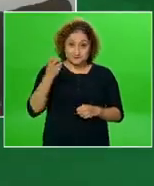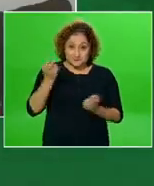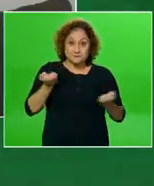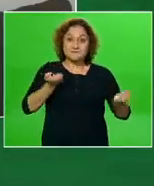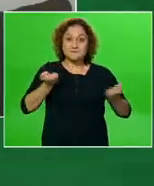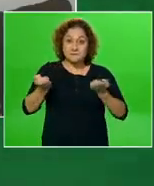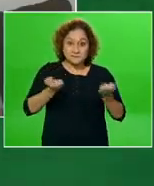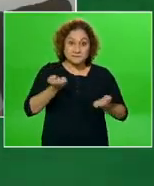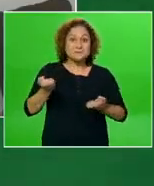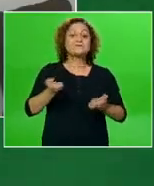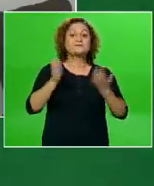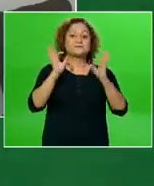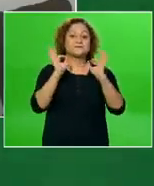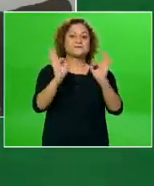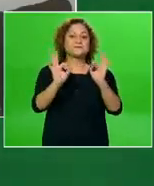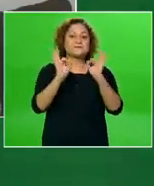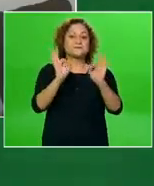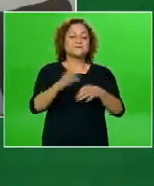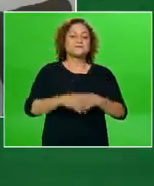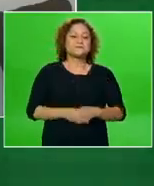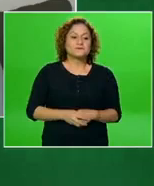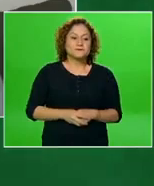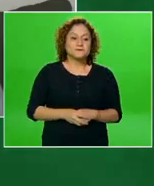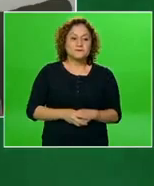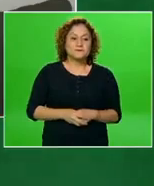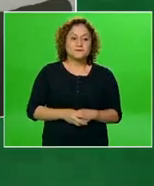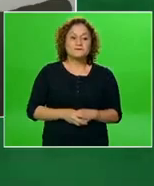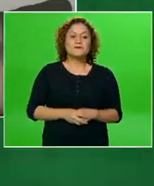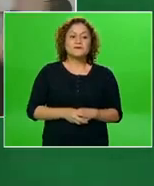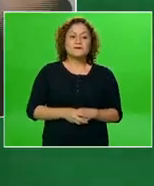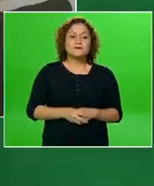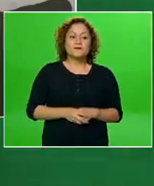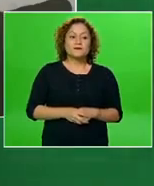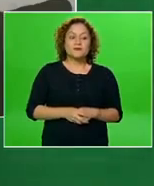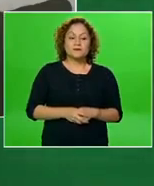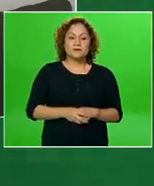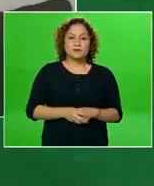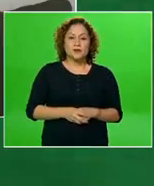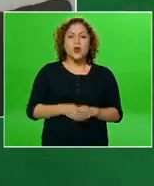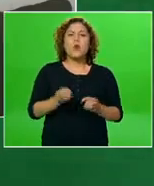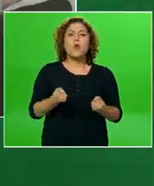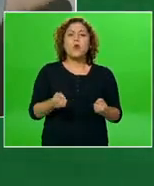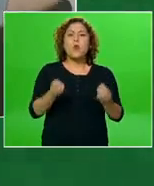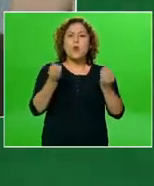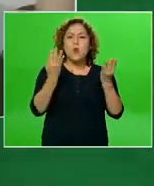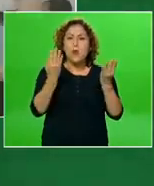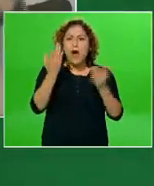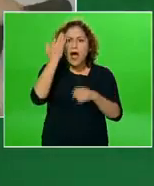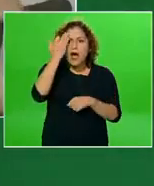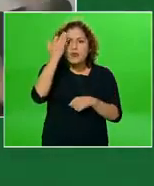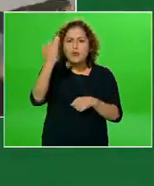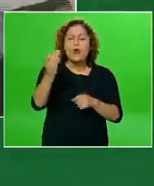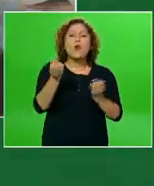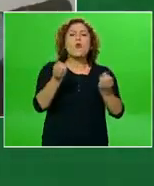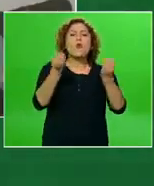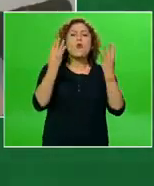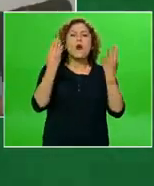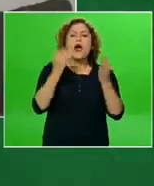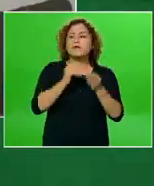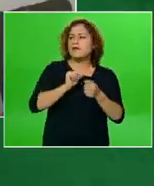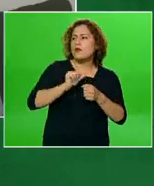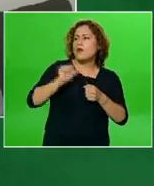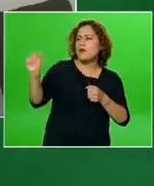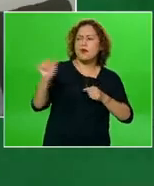decir que experimentemos el movimiento de lo que hablo de rango natural vamos a mover los historiales nuestro cuerpo